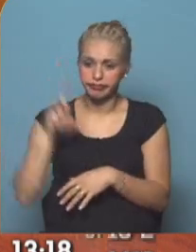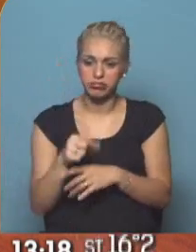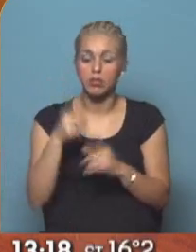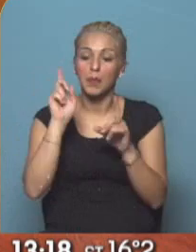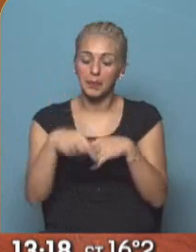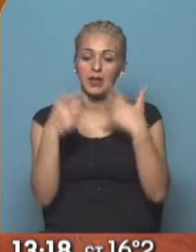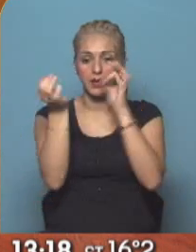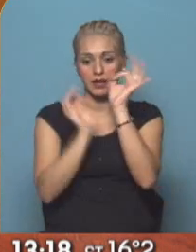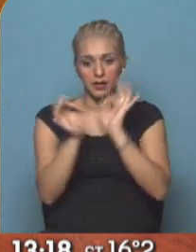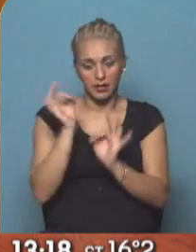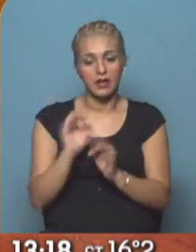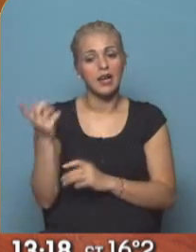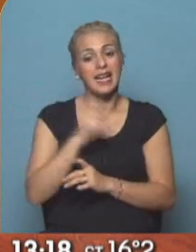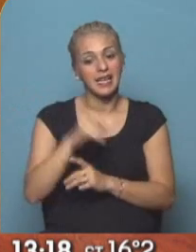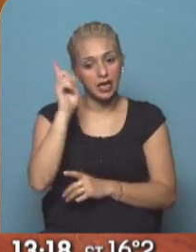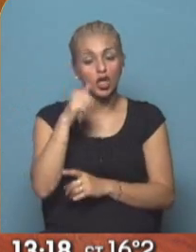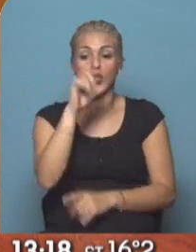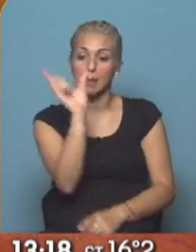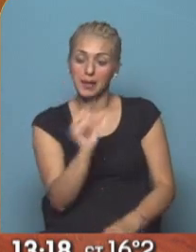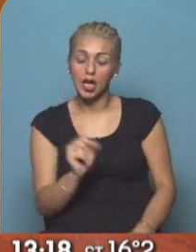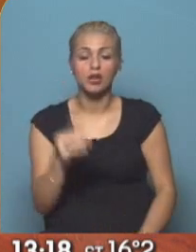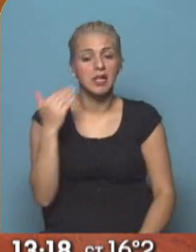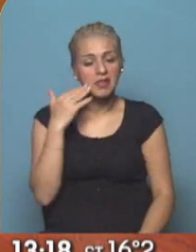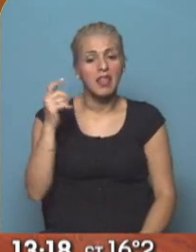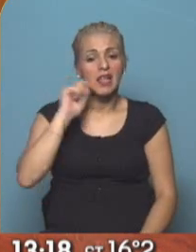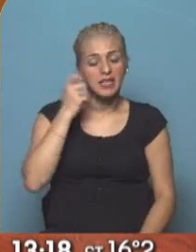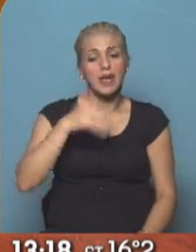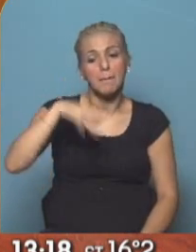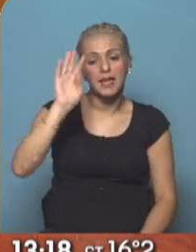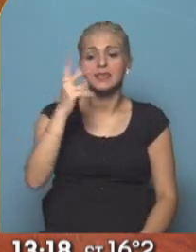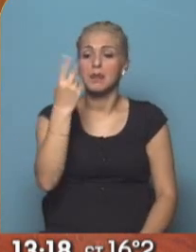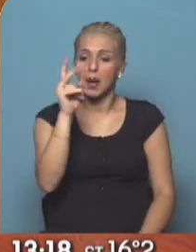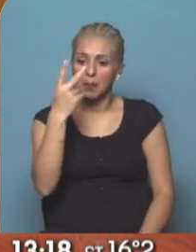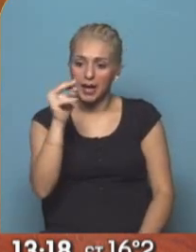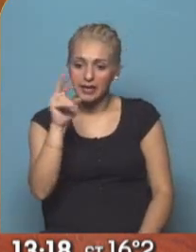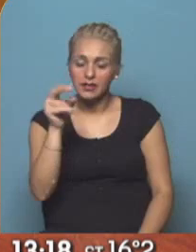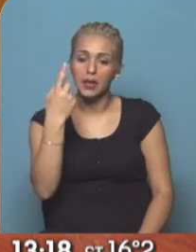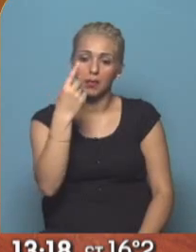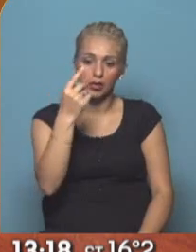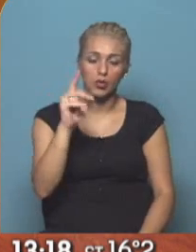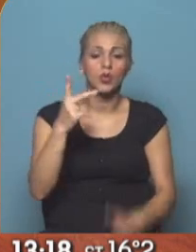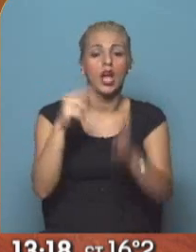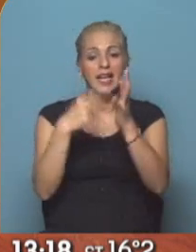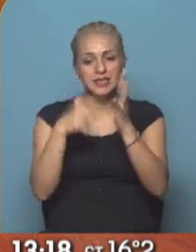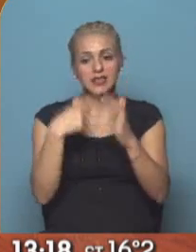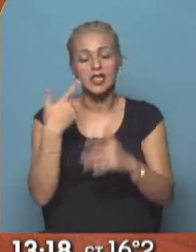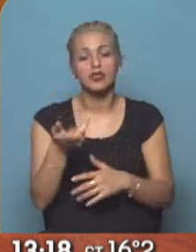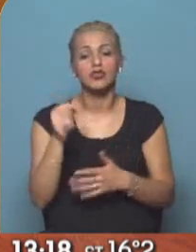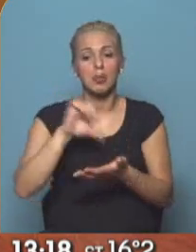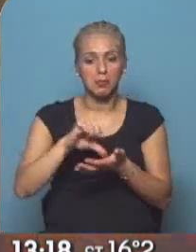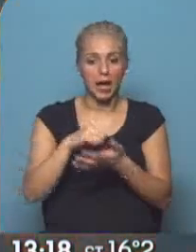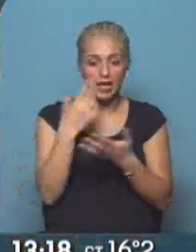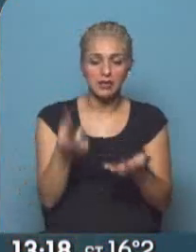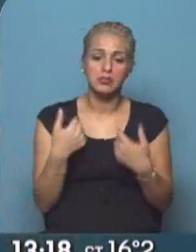nevadas. En el norte patagónico, una tarde agradable, máximas de 20 a 21 grados, pero allí aumentará la nubosidad. Sobre la zona central de nuestro país, buen